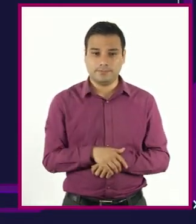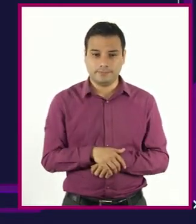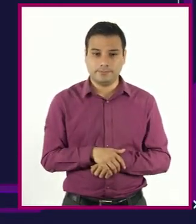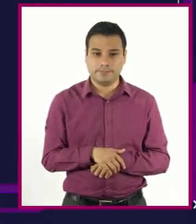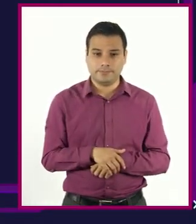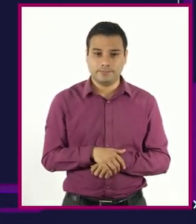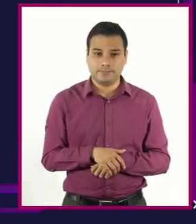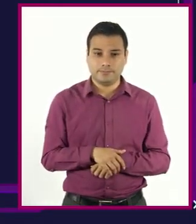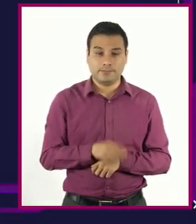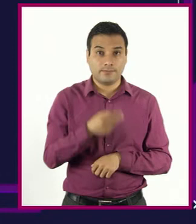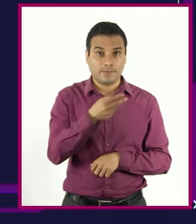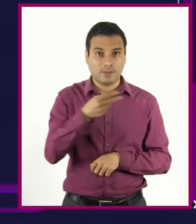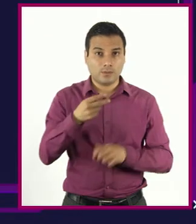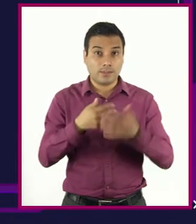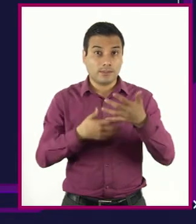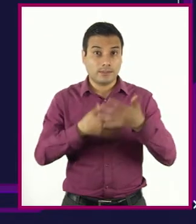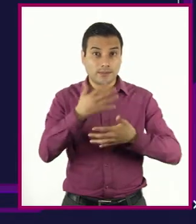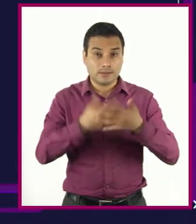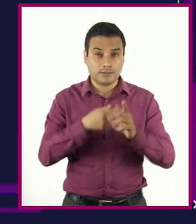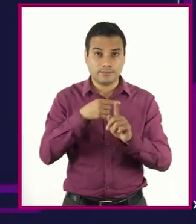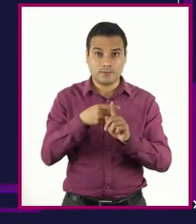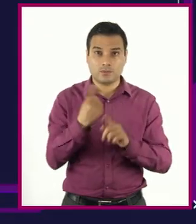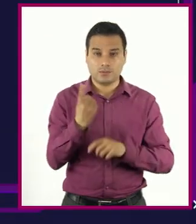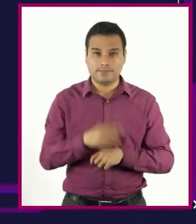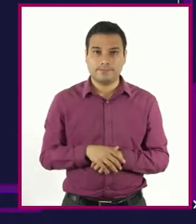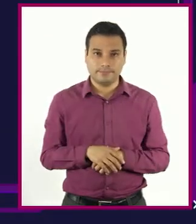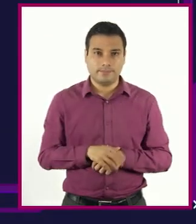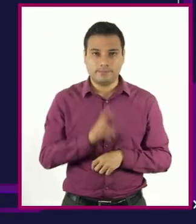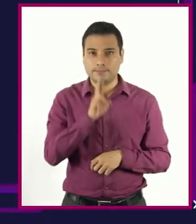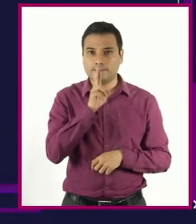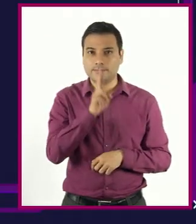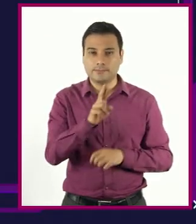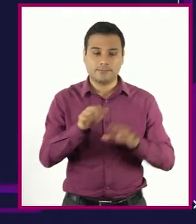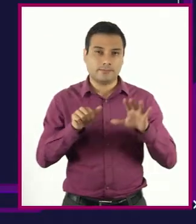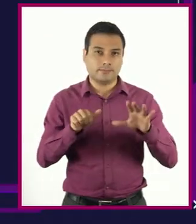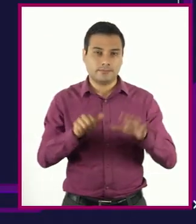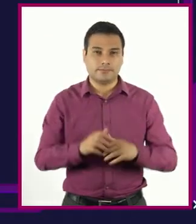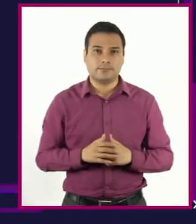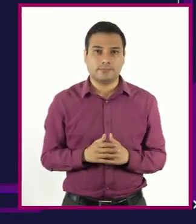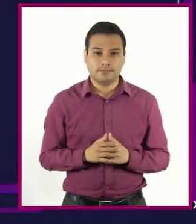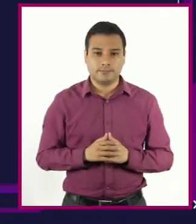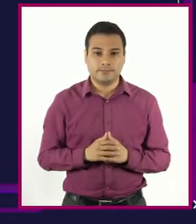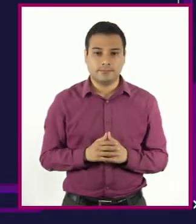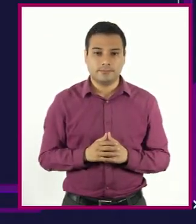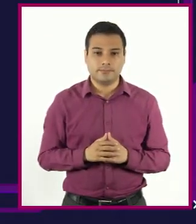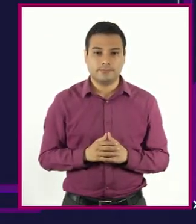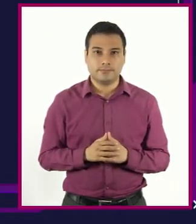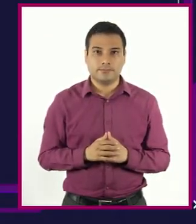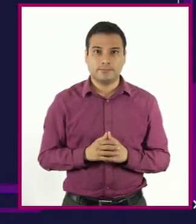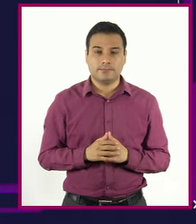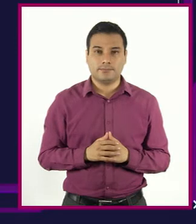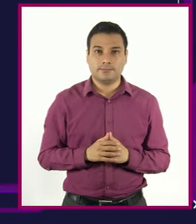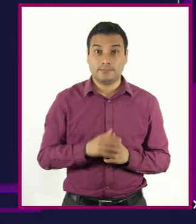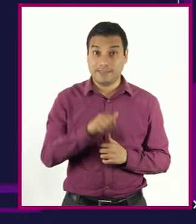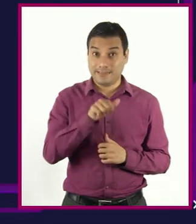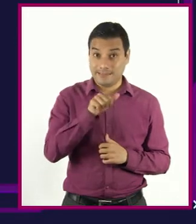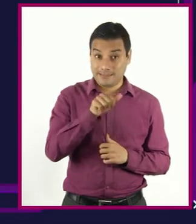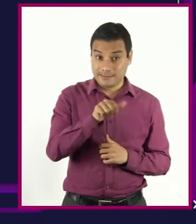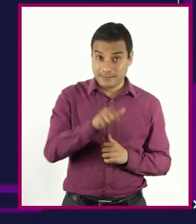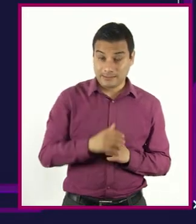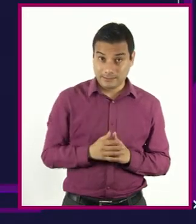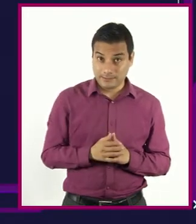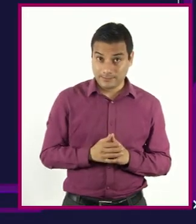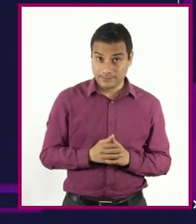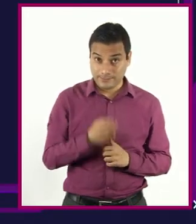igual a 15 más 1 igual a 16. Como se había previsto, el 16 no es mayor